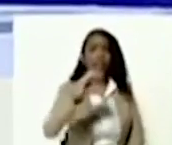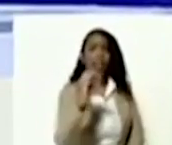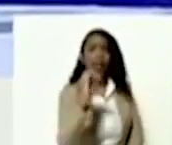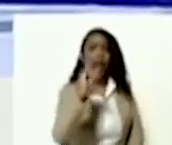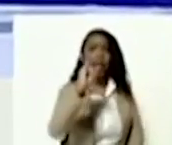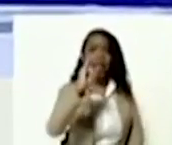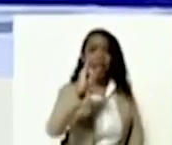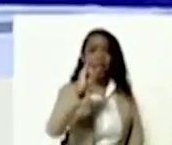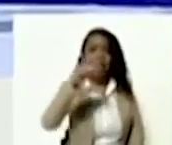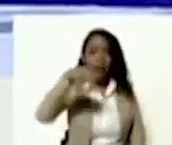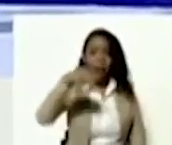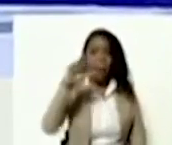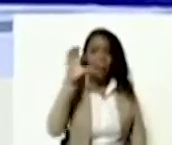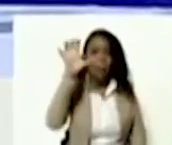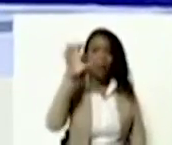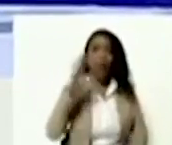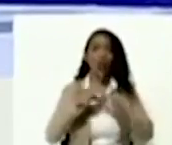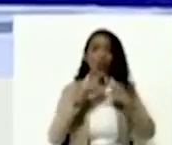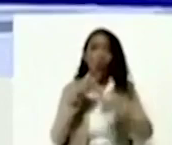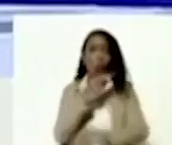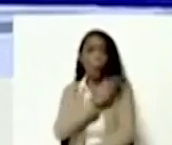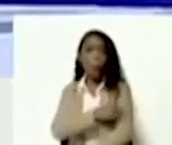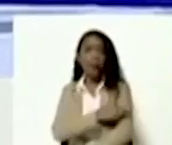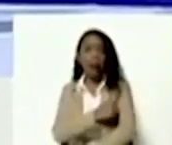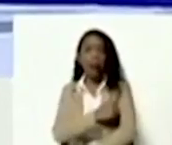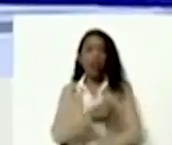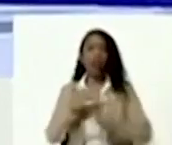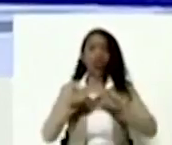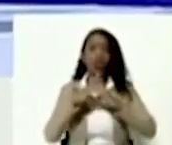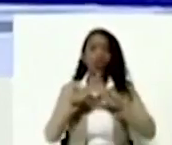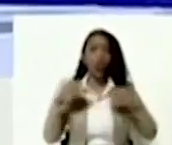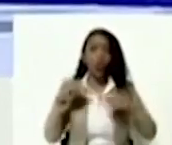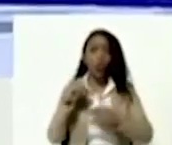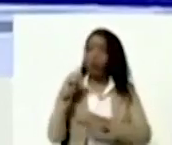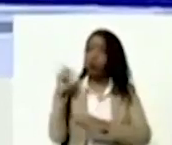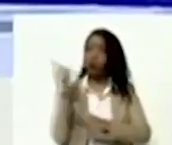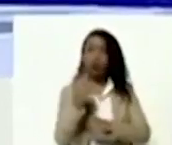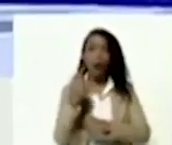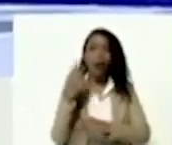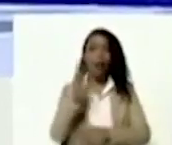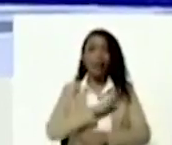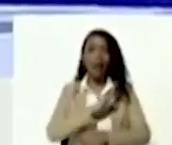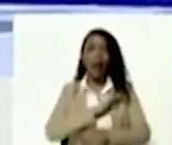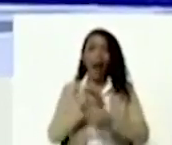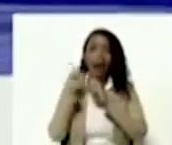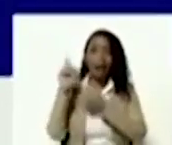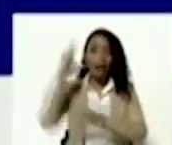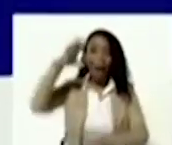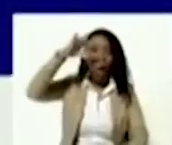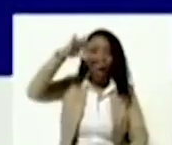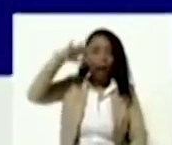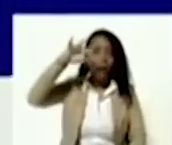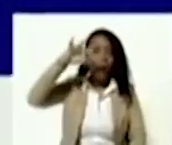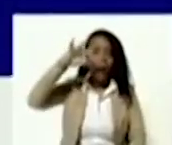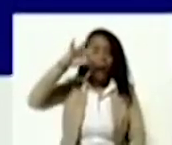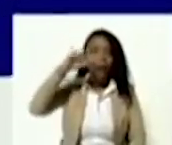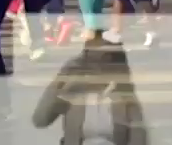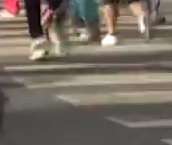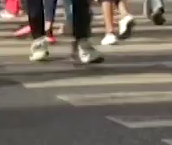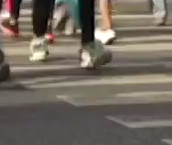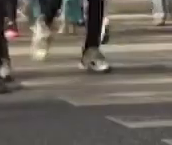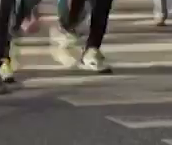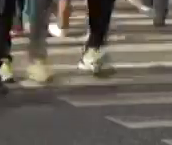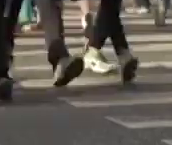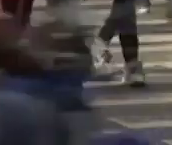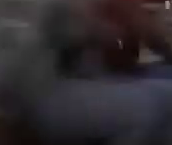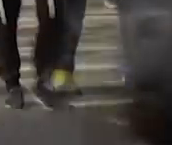país, todos los hospitales, todos los ambulatorios tengan el carbativir por cientos.